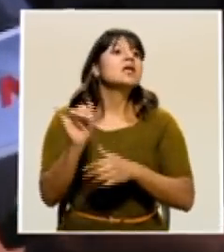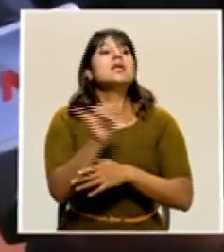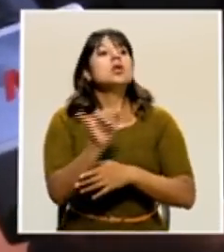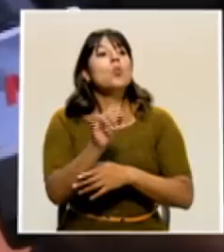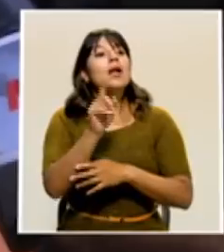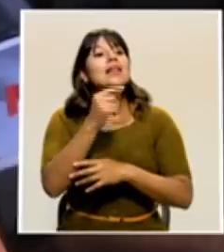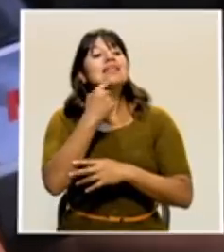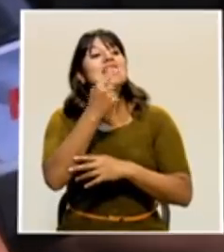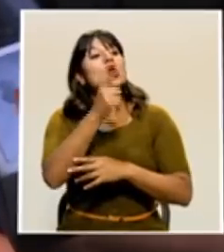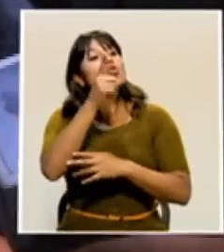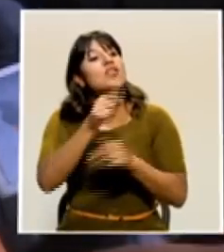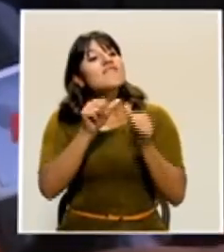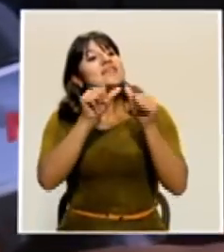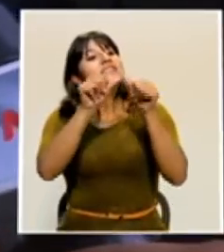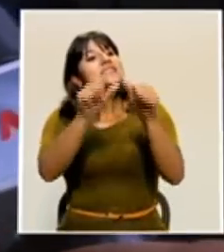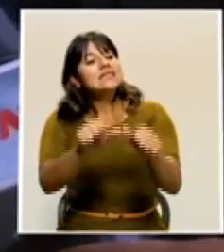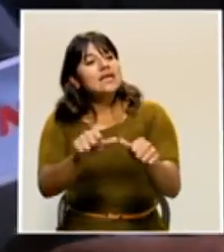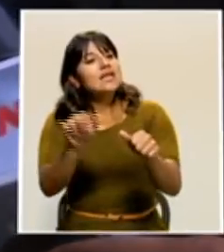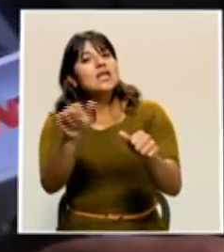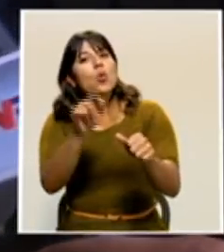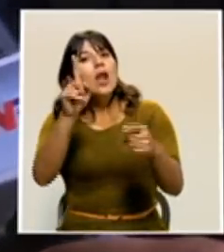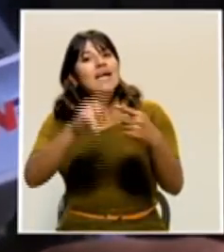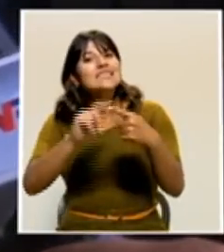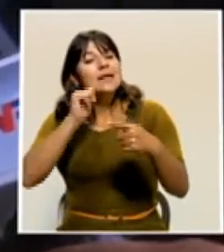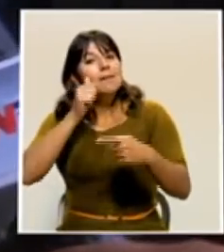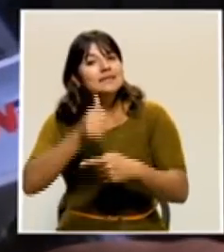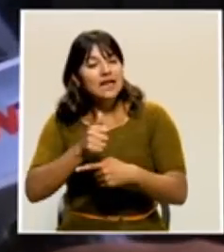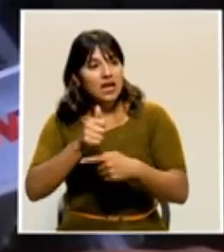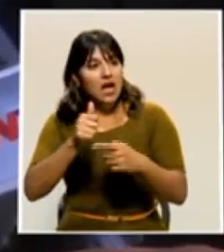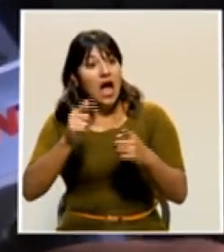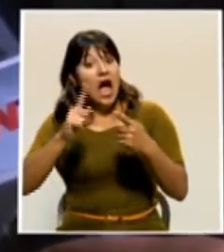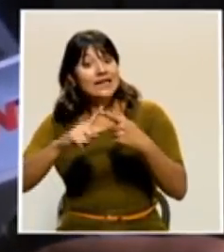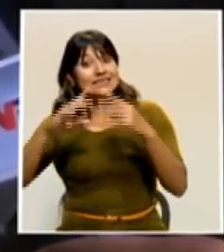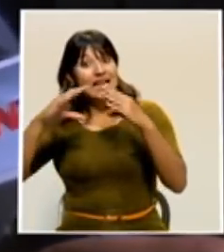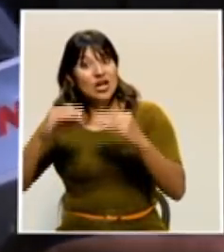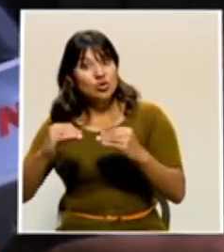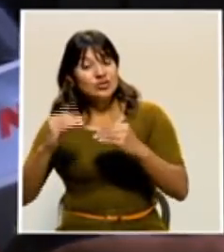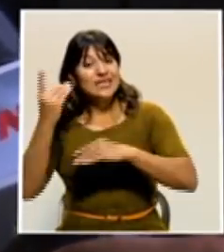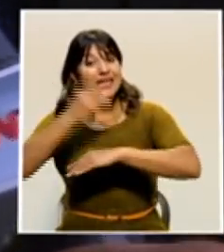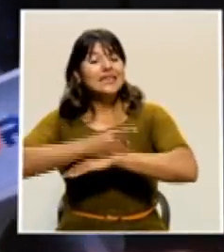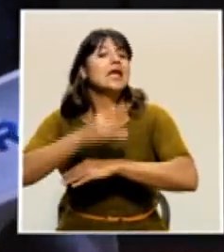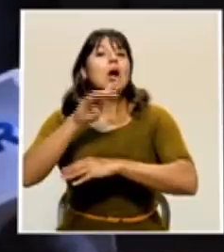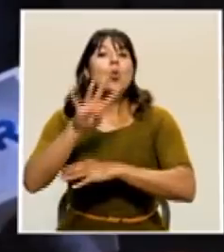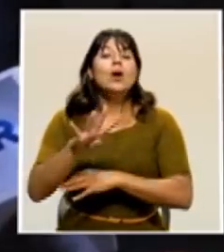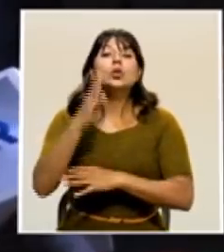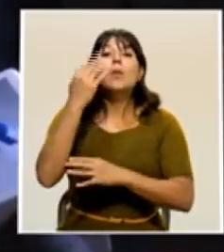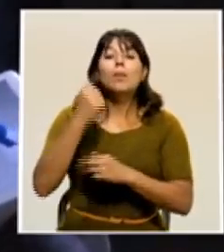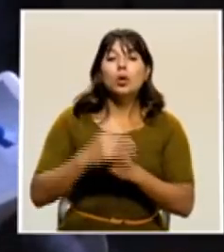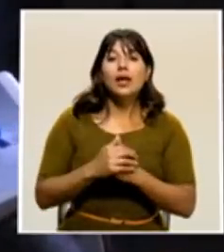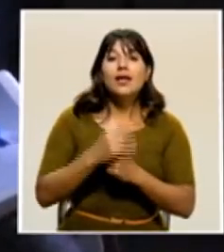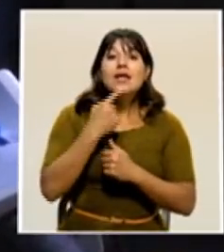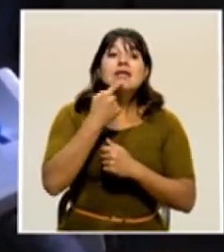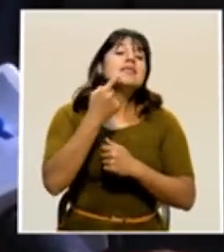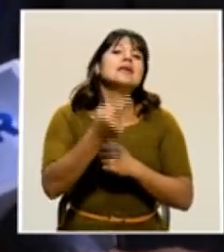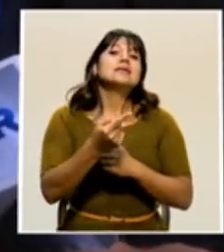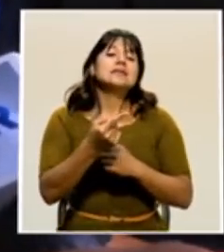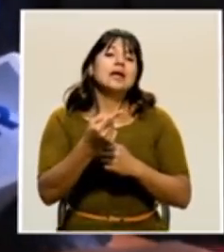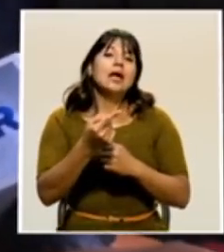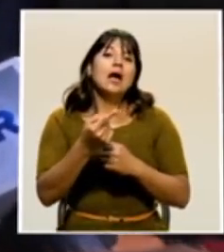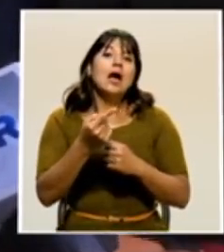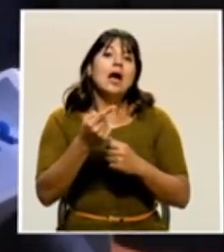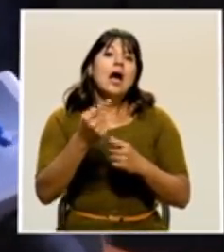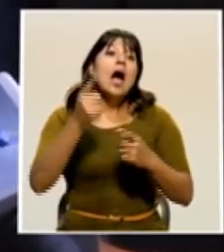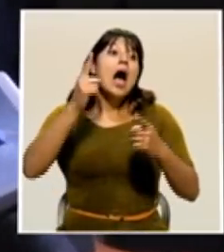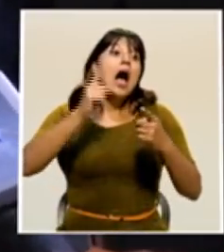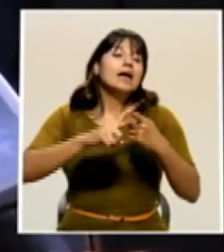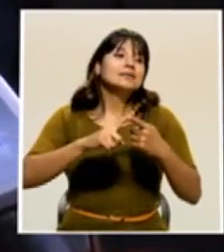día de mañana, inclusive en la noche, hasta el día 4, por cuanto, según ella, la resolución está